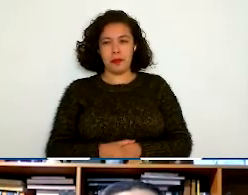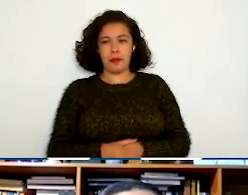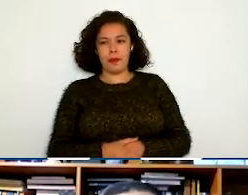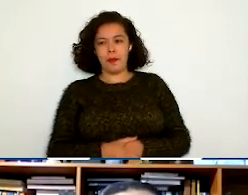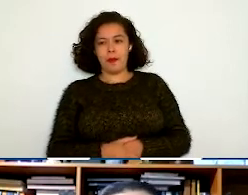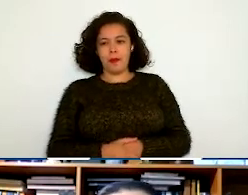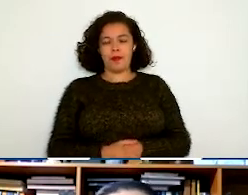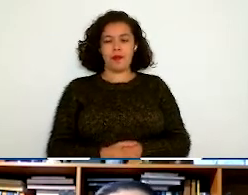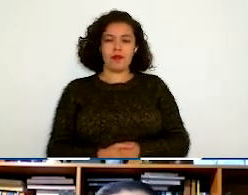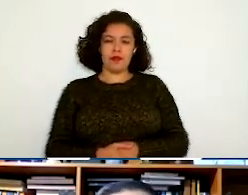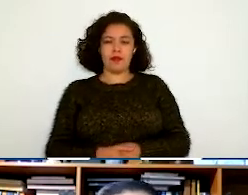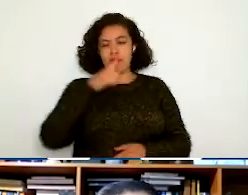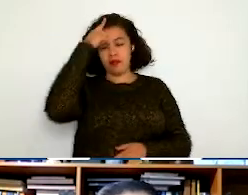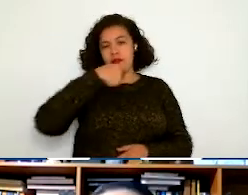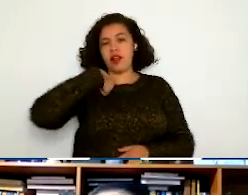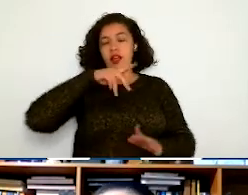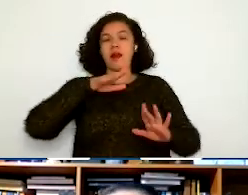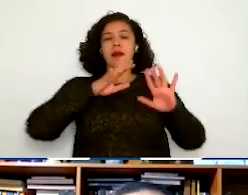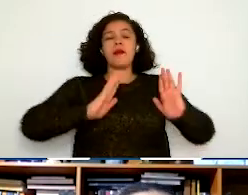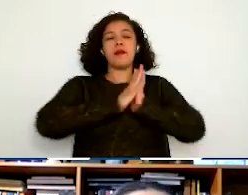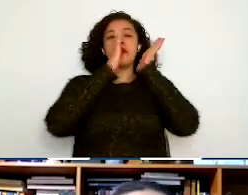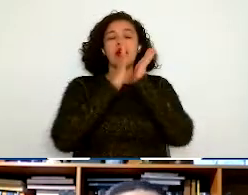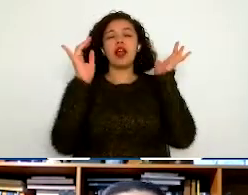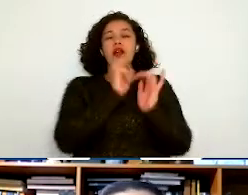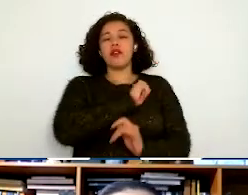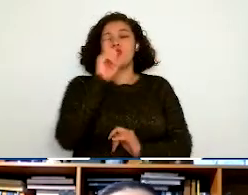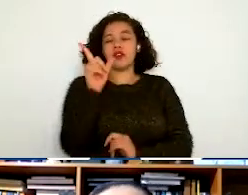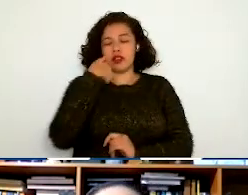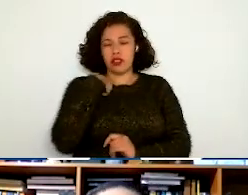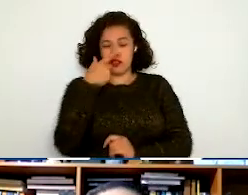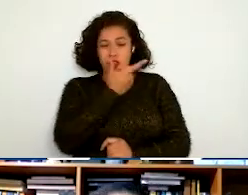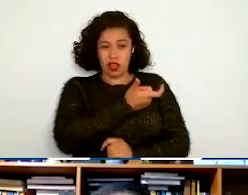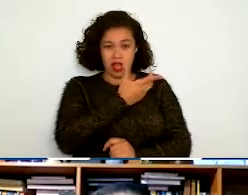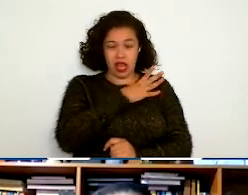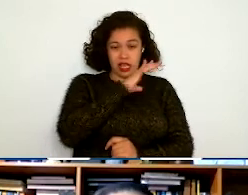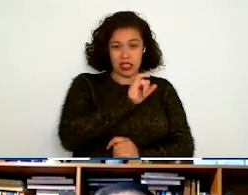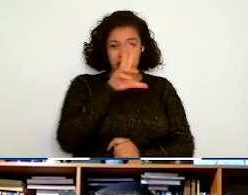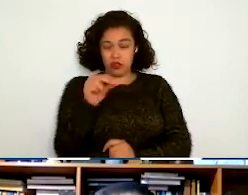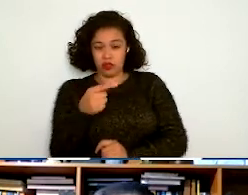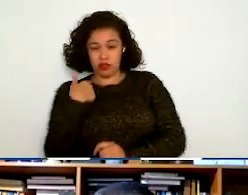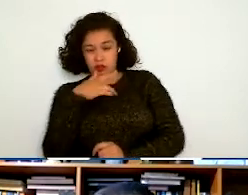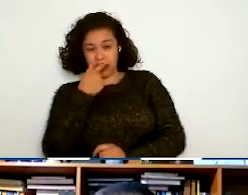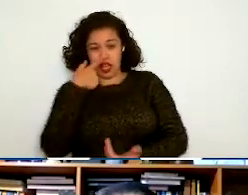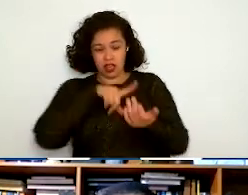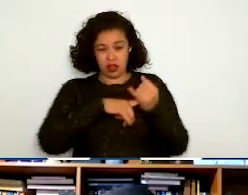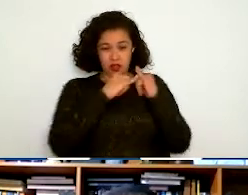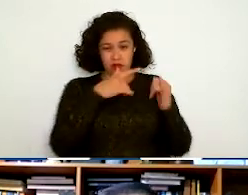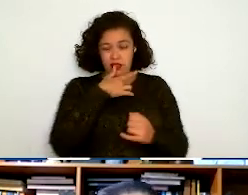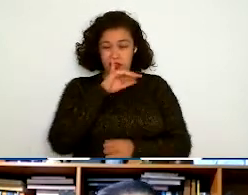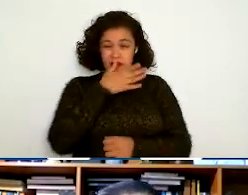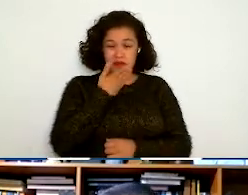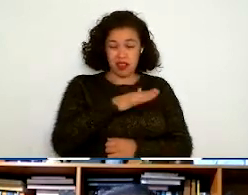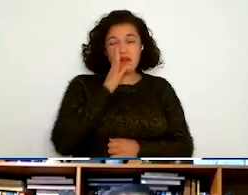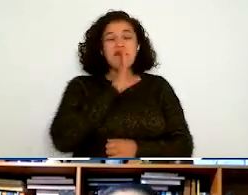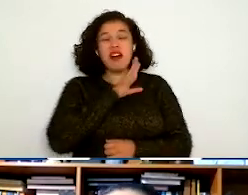realizar mi intervención profesional. ¿Tengo o no tengo los recursos? ¿Cómo me siento en la institución? ¿Tengo